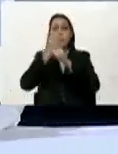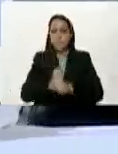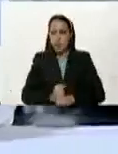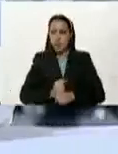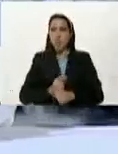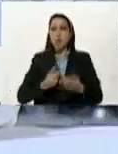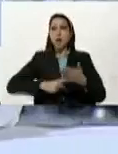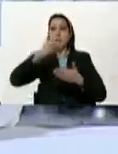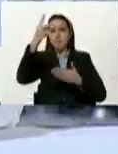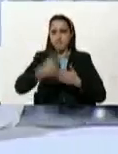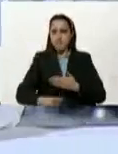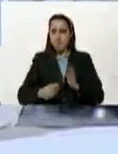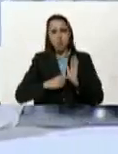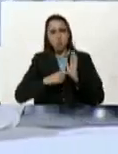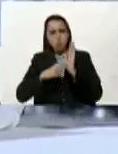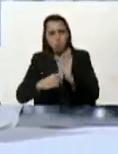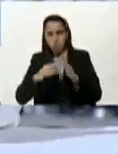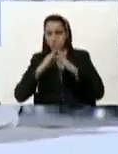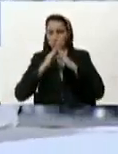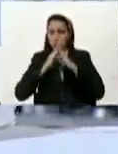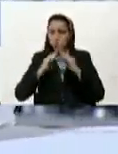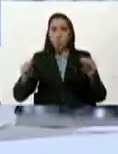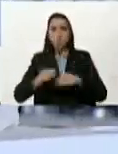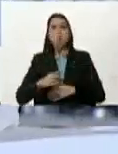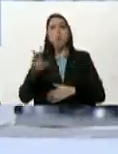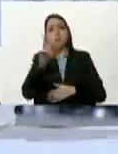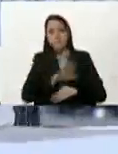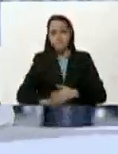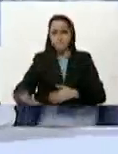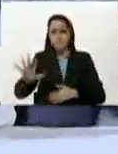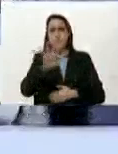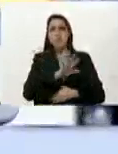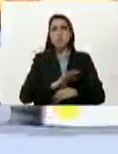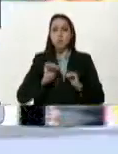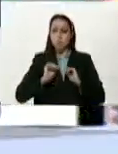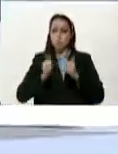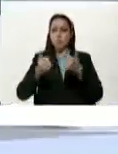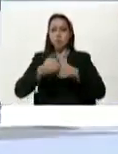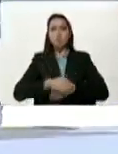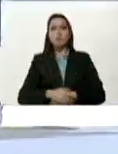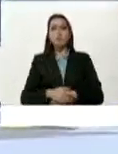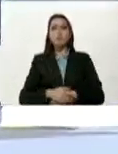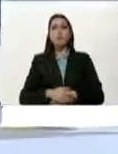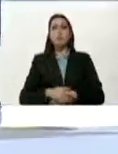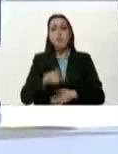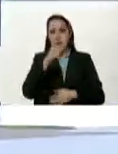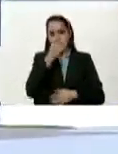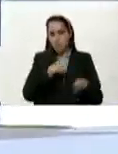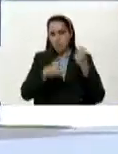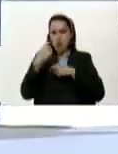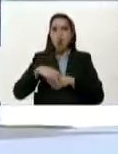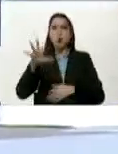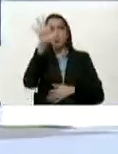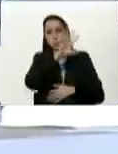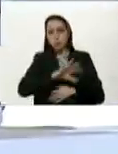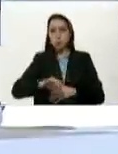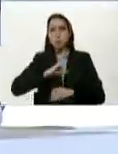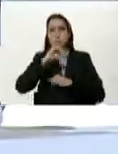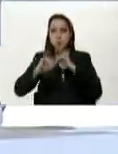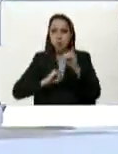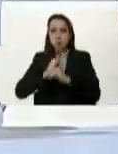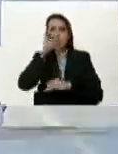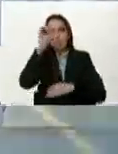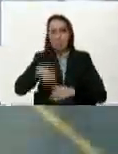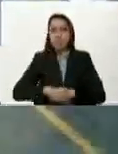es reflejado en todo el país y yo diría que el mercado internacional es también bueno bueno